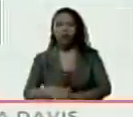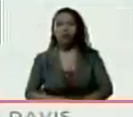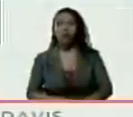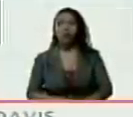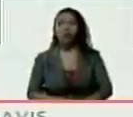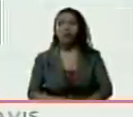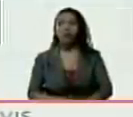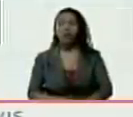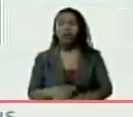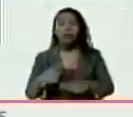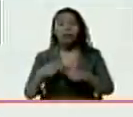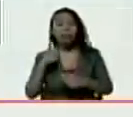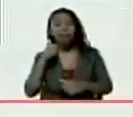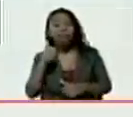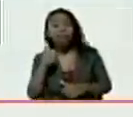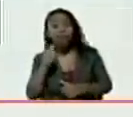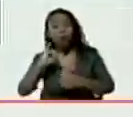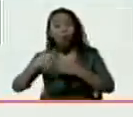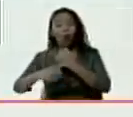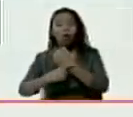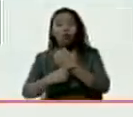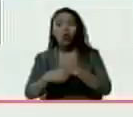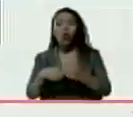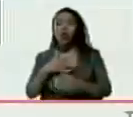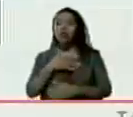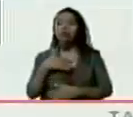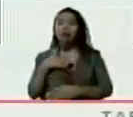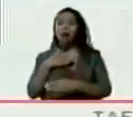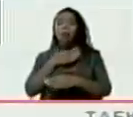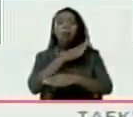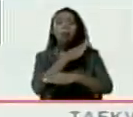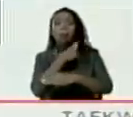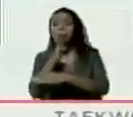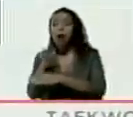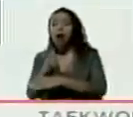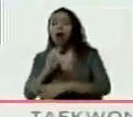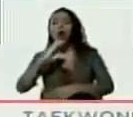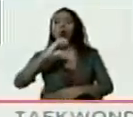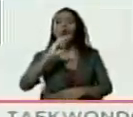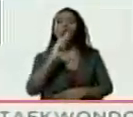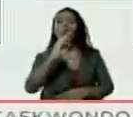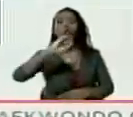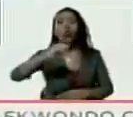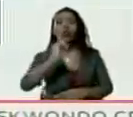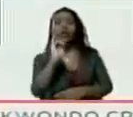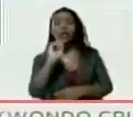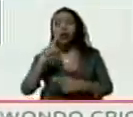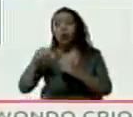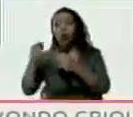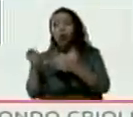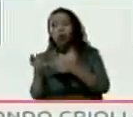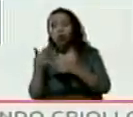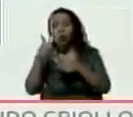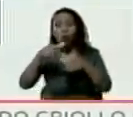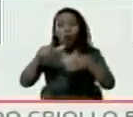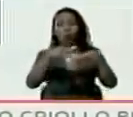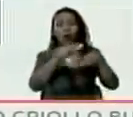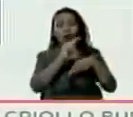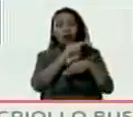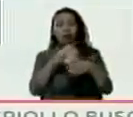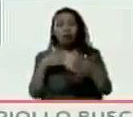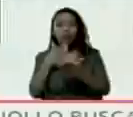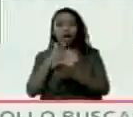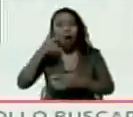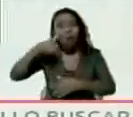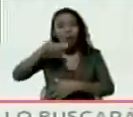Pues bien, el señor Guaidó iba a hacer unos recorridos por los sectores del Cují, La Ruesga, Caudares. Al pueblo lo llevan en